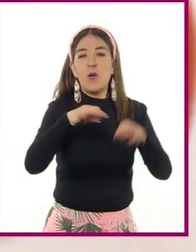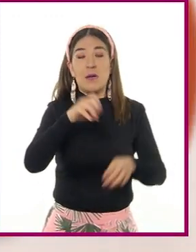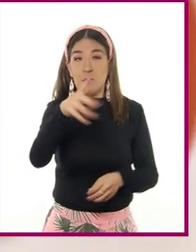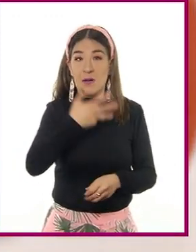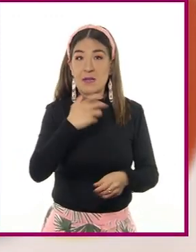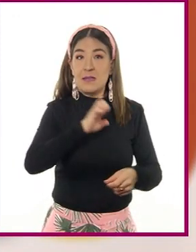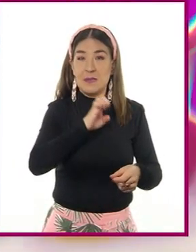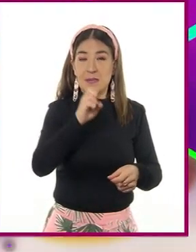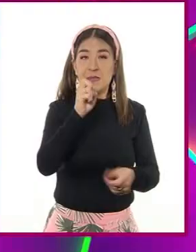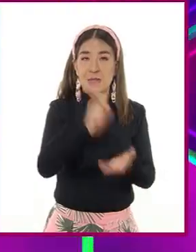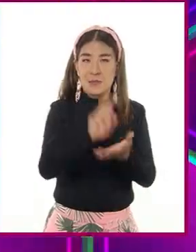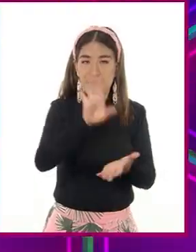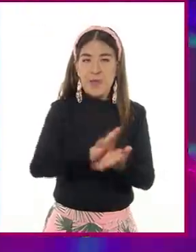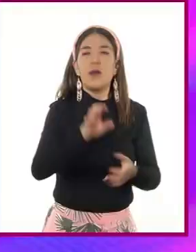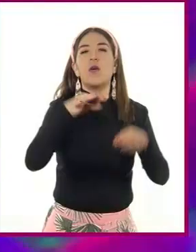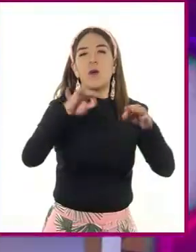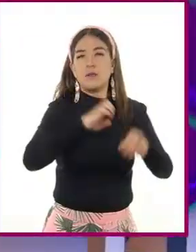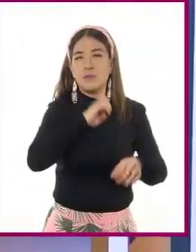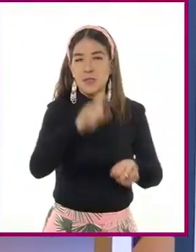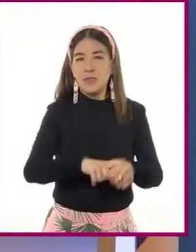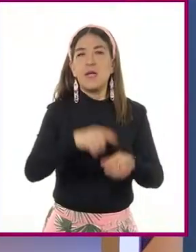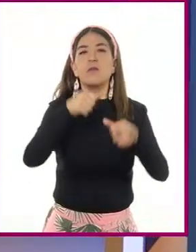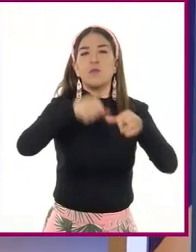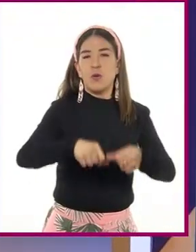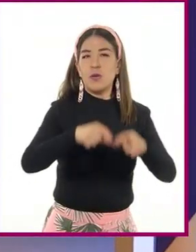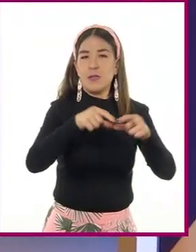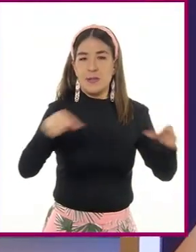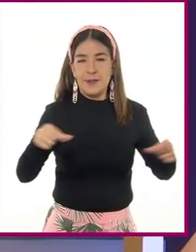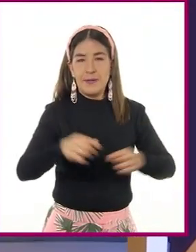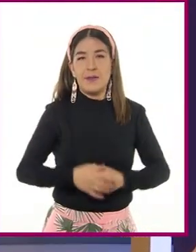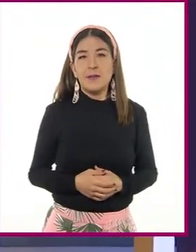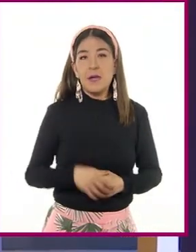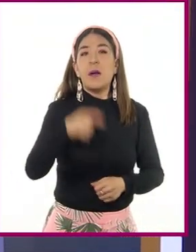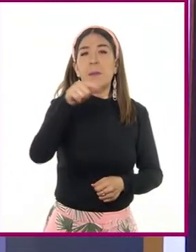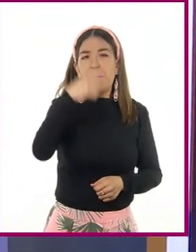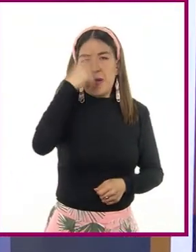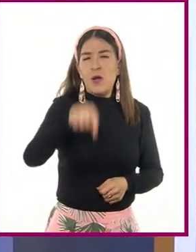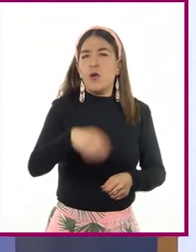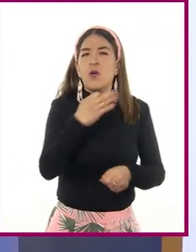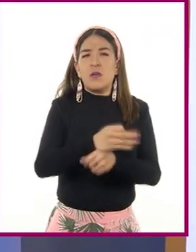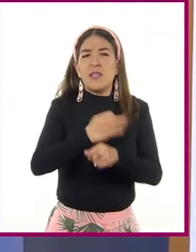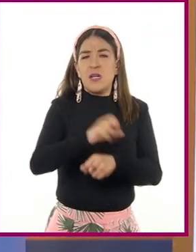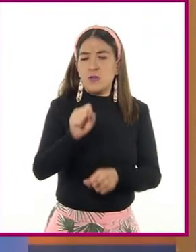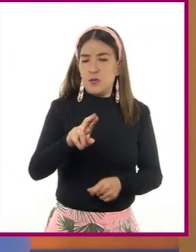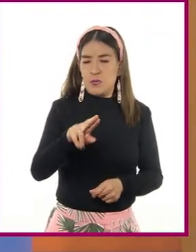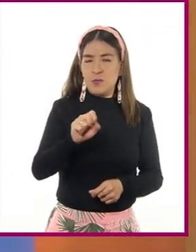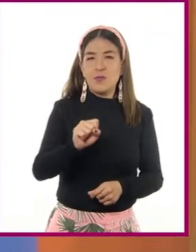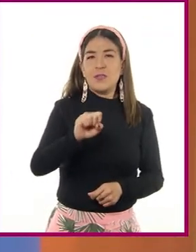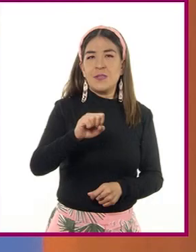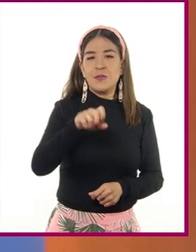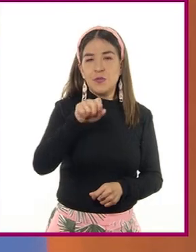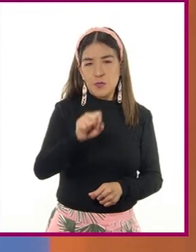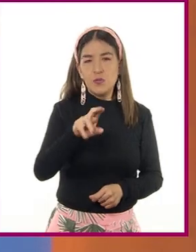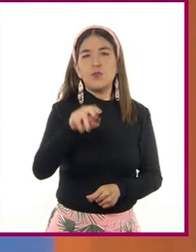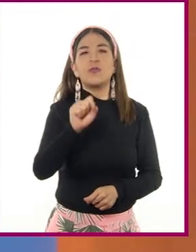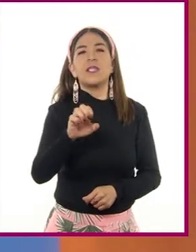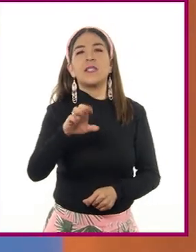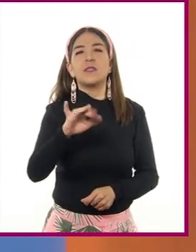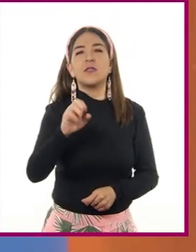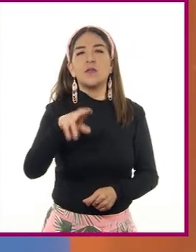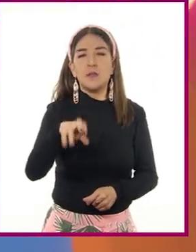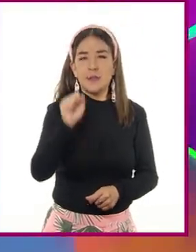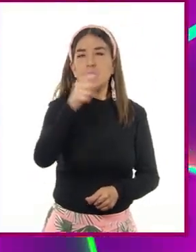punzón y regleta. Para conocer más sobre las sucesiones, es necesario que establezcamos algunos